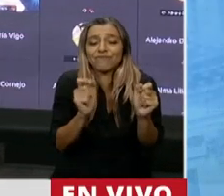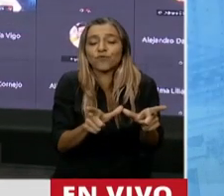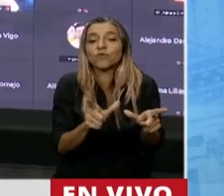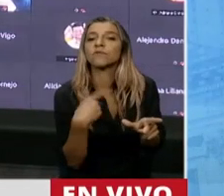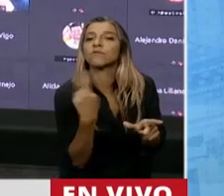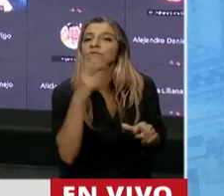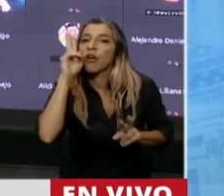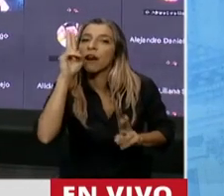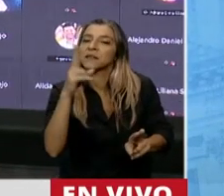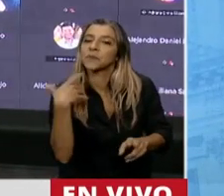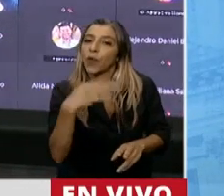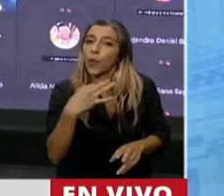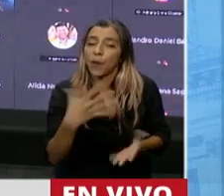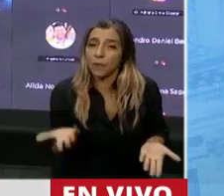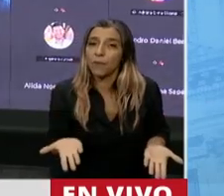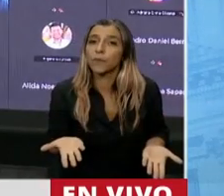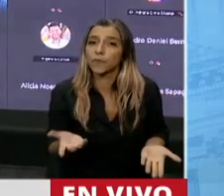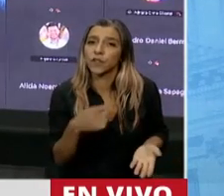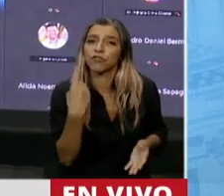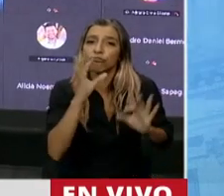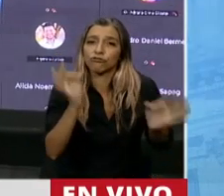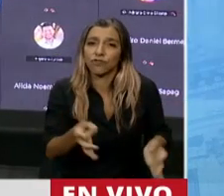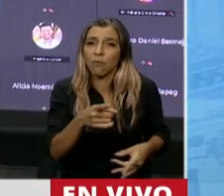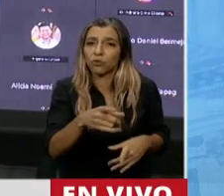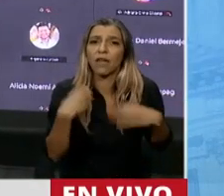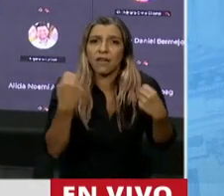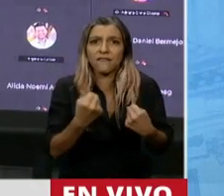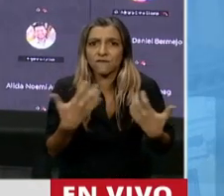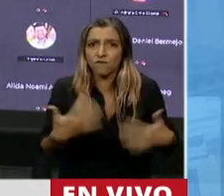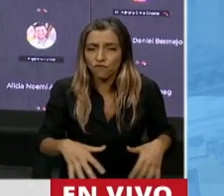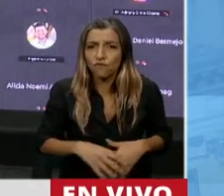caro para los sentimientos y el trabajo de